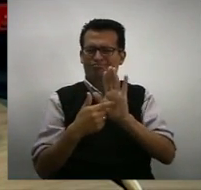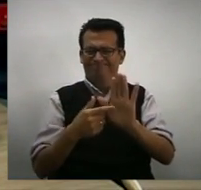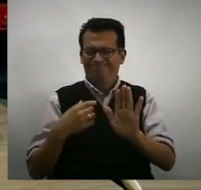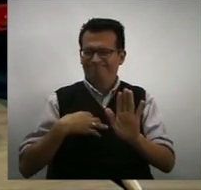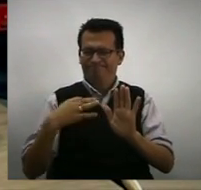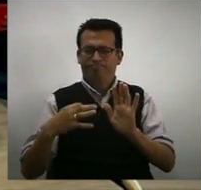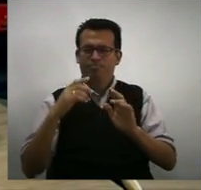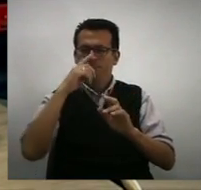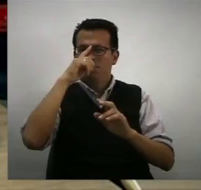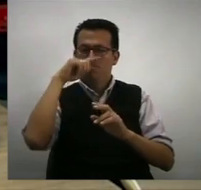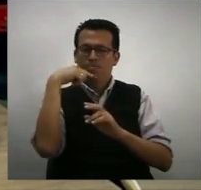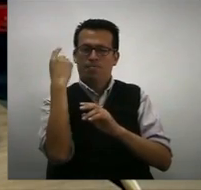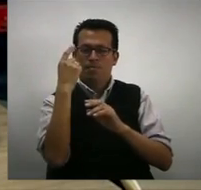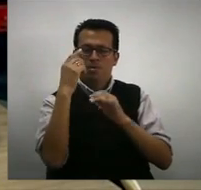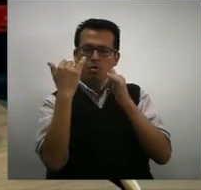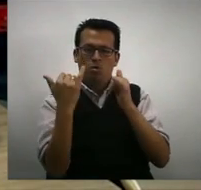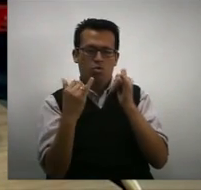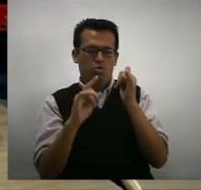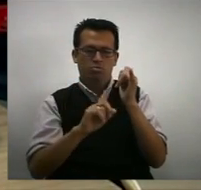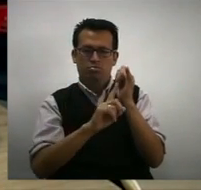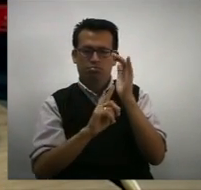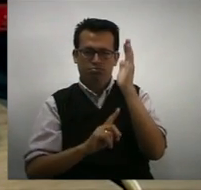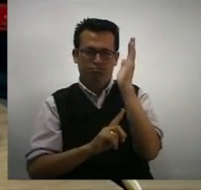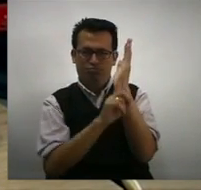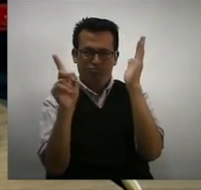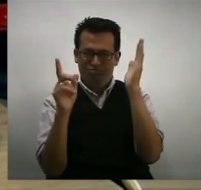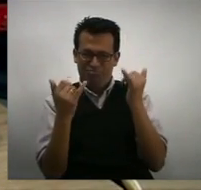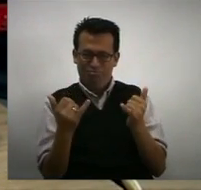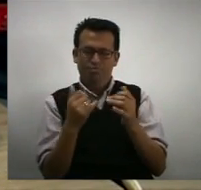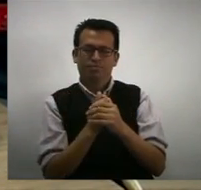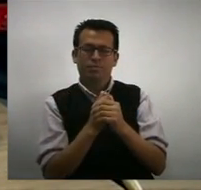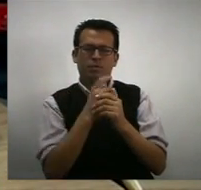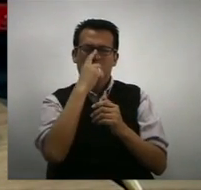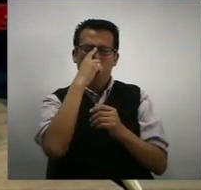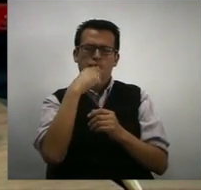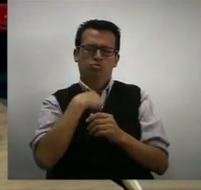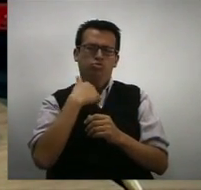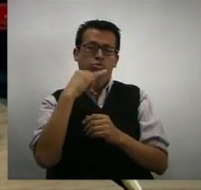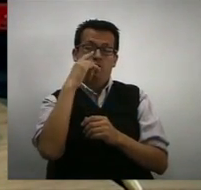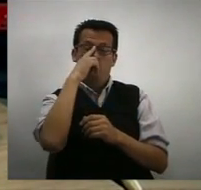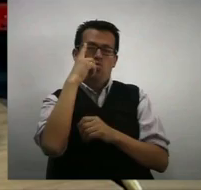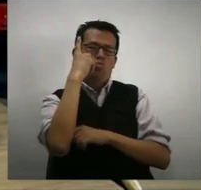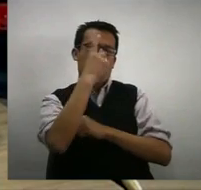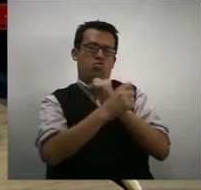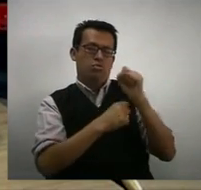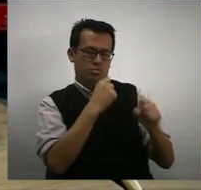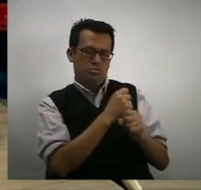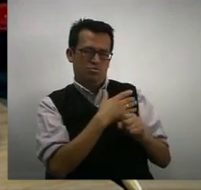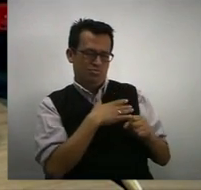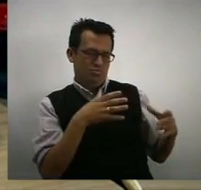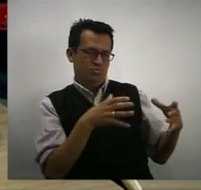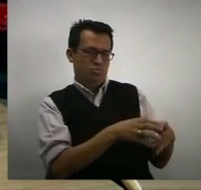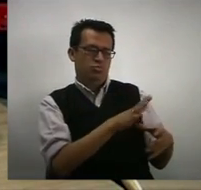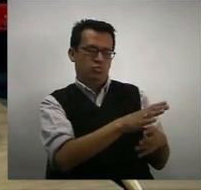contemporánea. Cabe reseñar que esta investigación la he venido teniendo desde hace más o menos un año en el marco del grupo de investigación